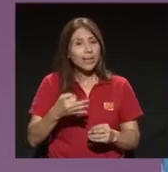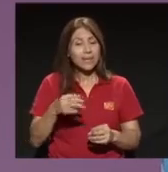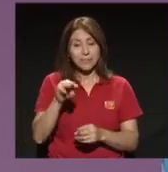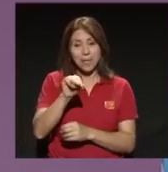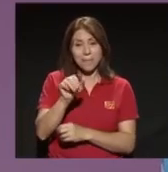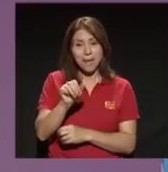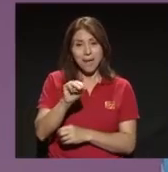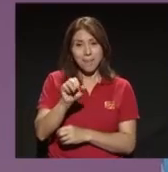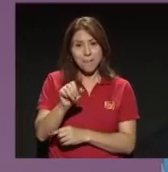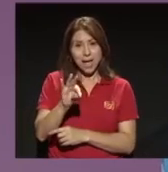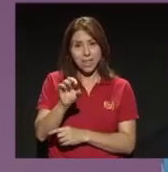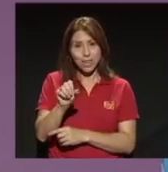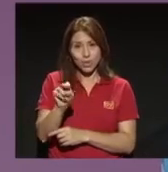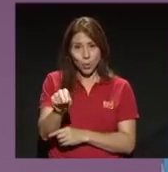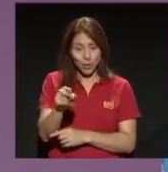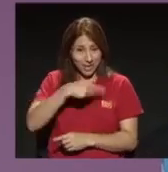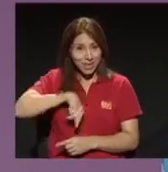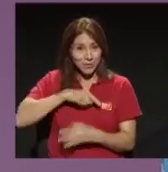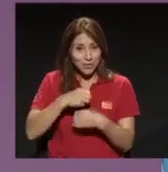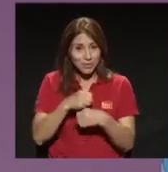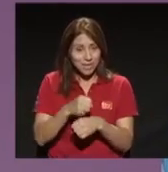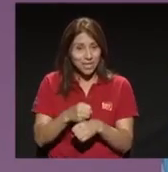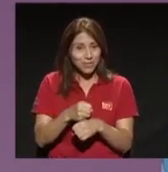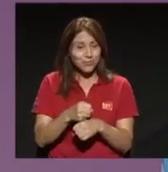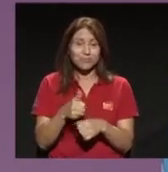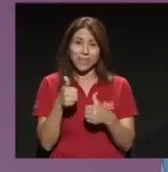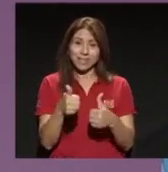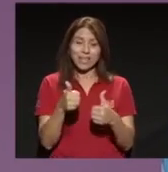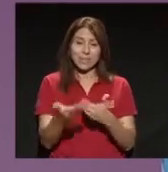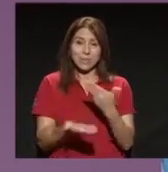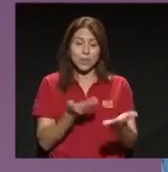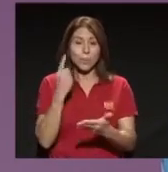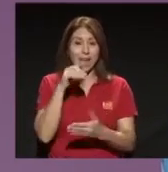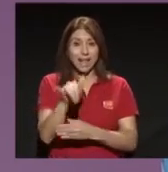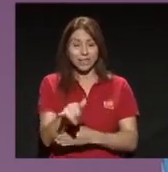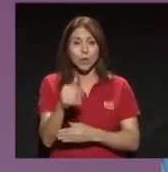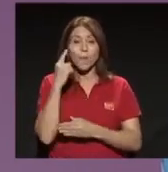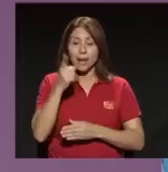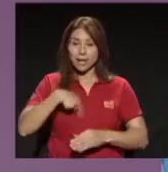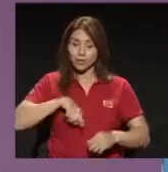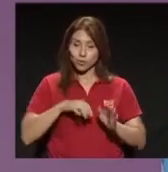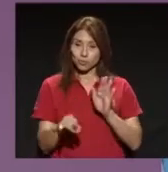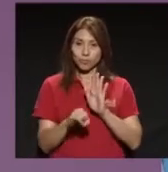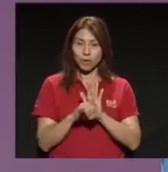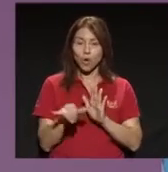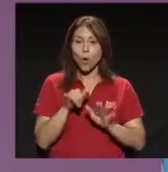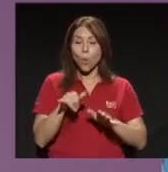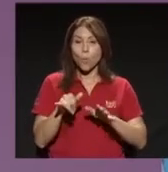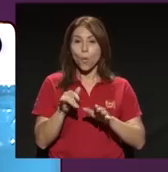estas que hemos hecho han servido para eso también para identificarnos como actores políticas que tenemos los que tenemos derecho y que